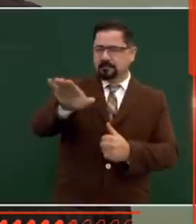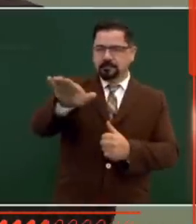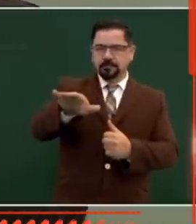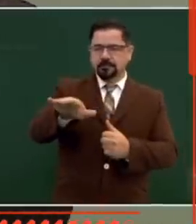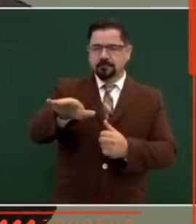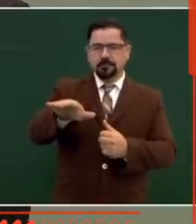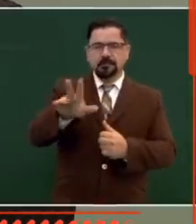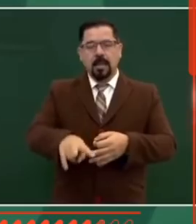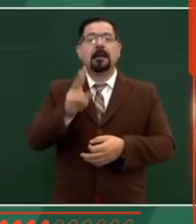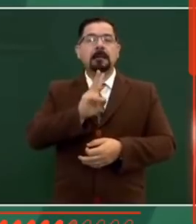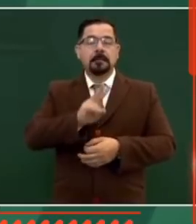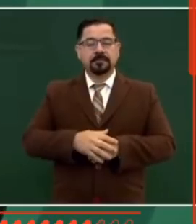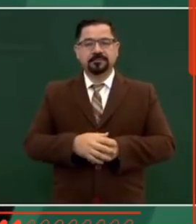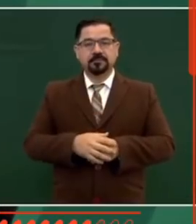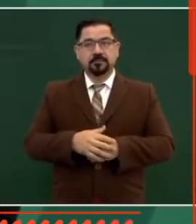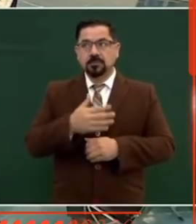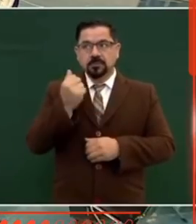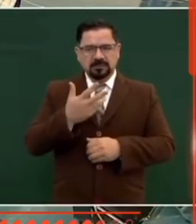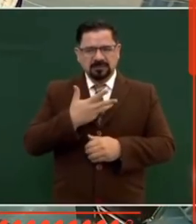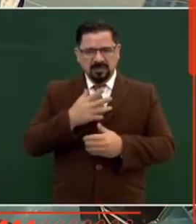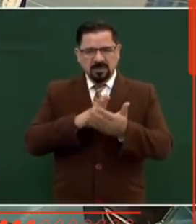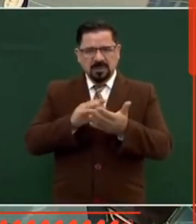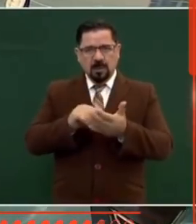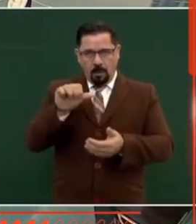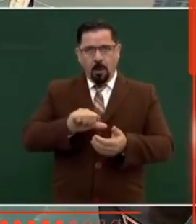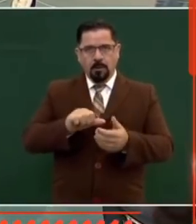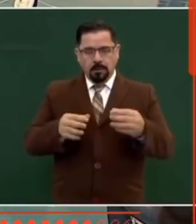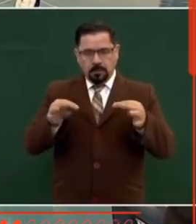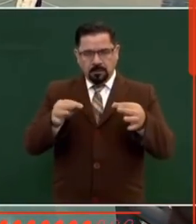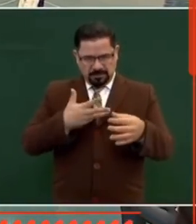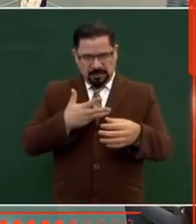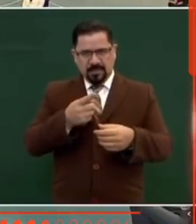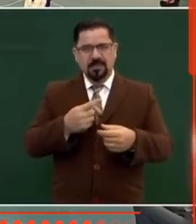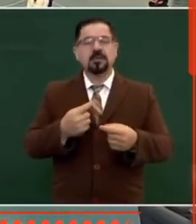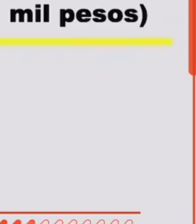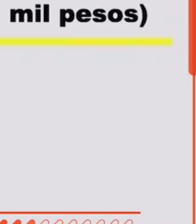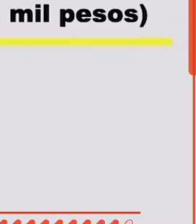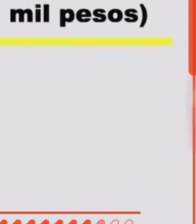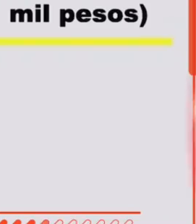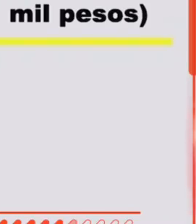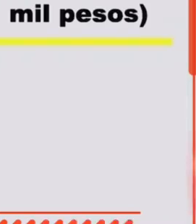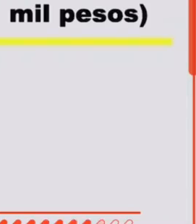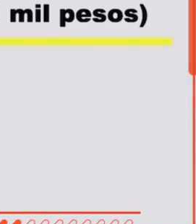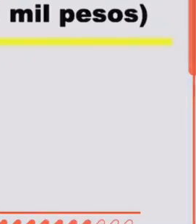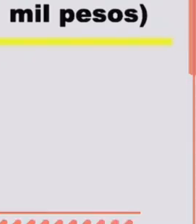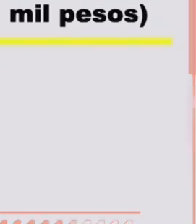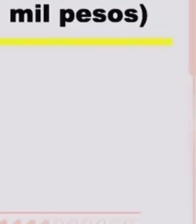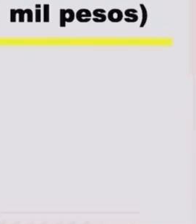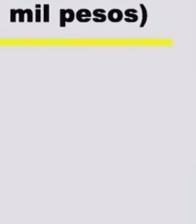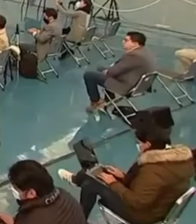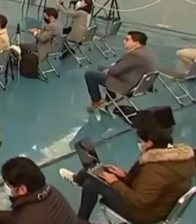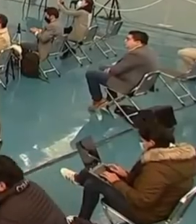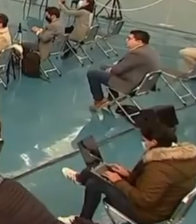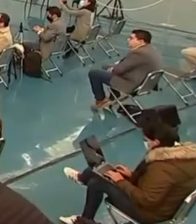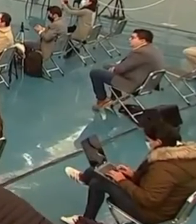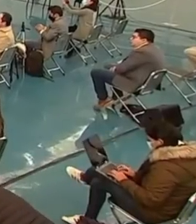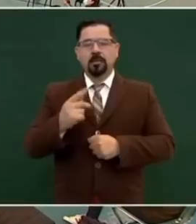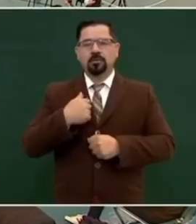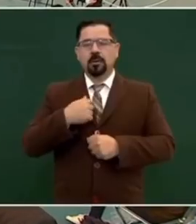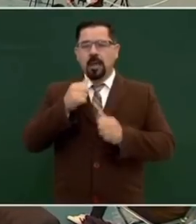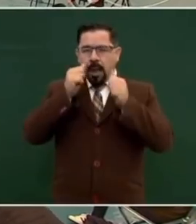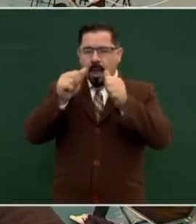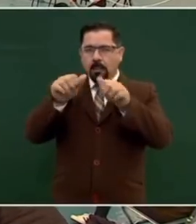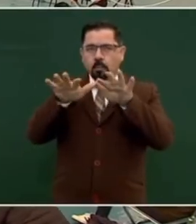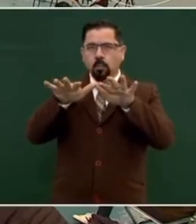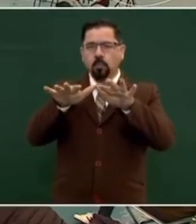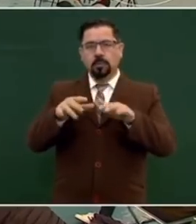me certifiquen los datos. No sé si tienes una hojita que te mandé hoy, de lo que gana Loret. Esto es lo que gana Loret. Pero lo que me llama mucho la